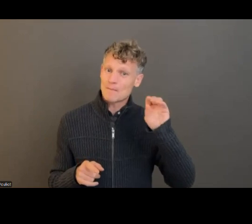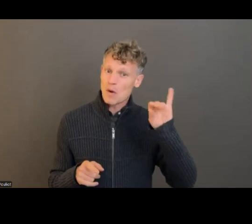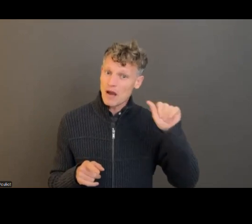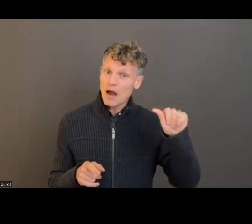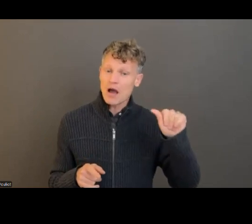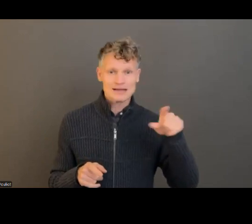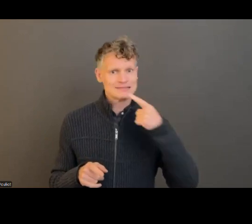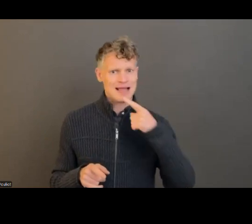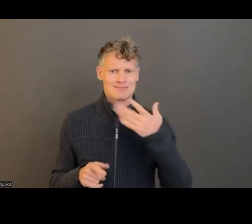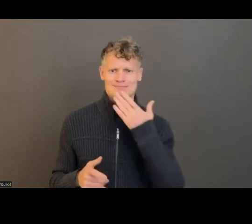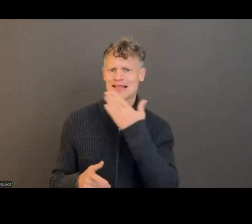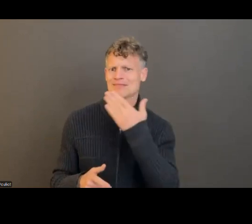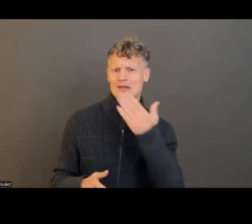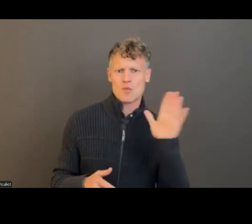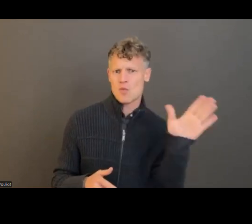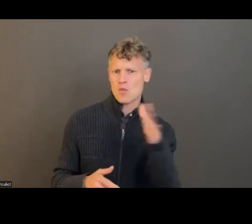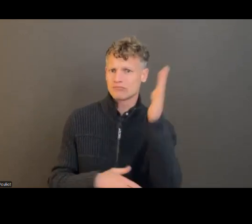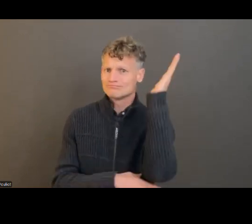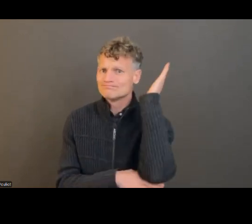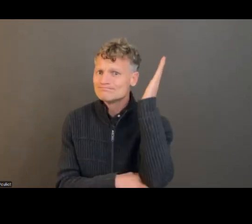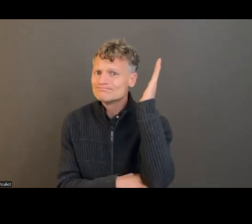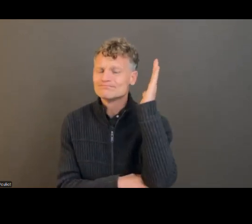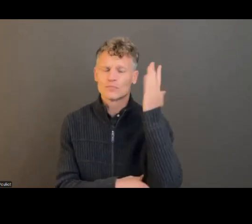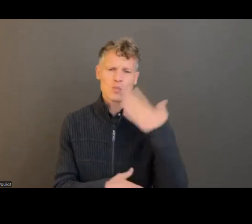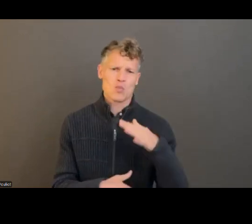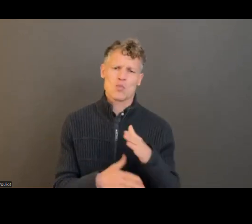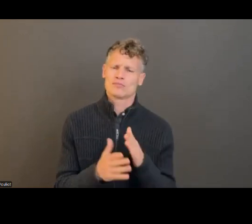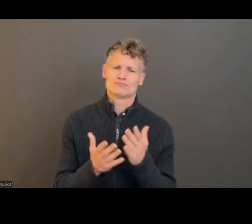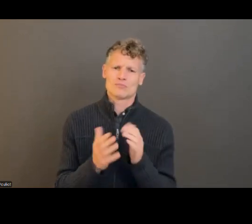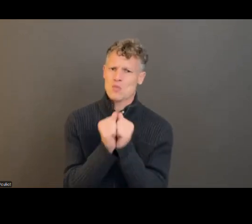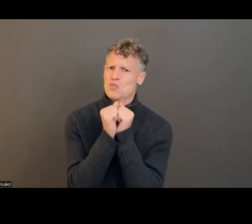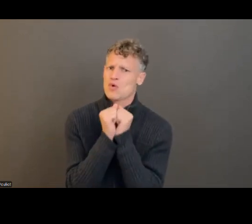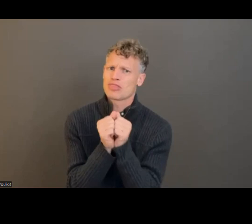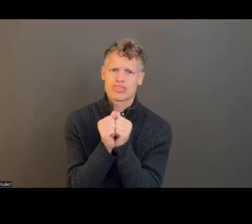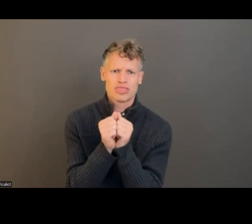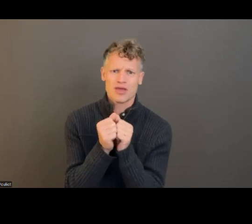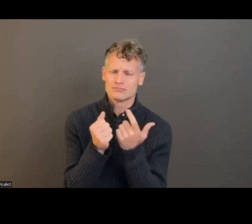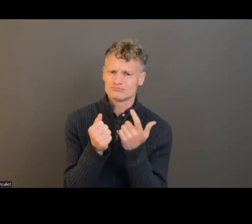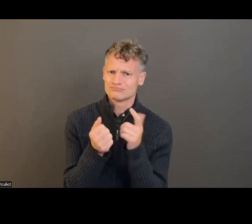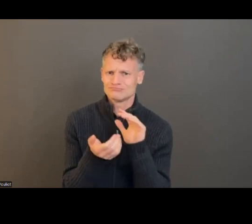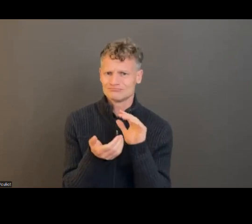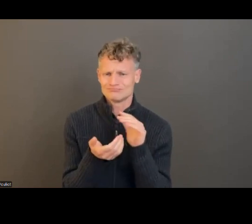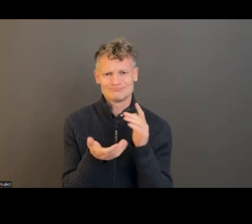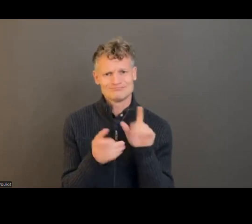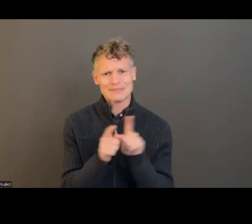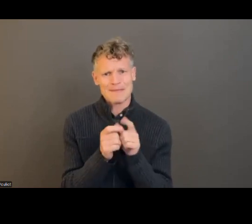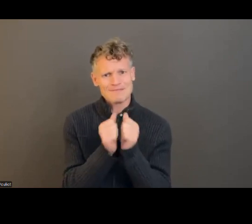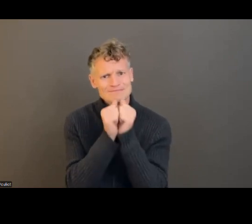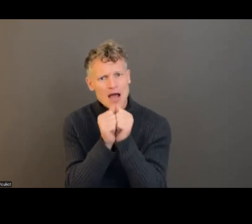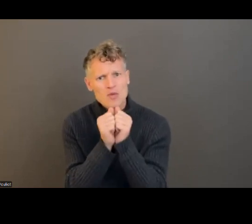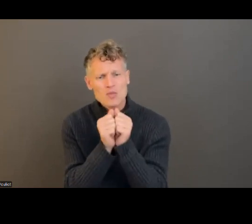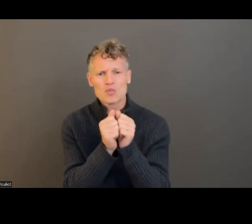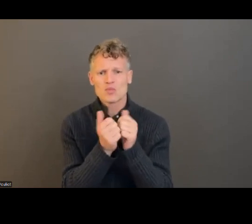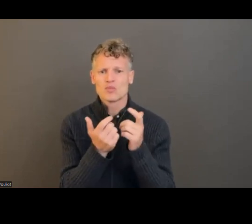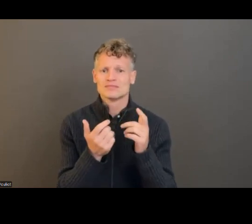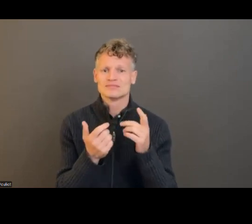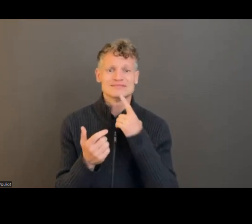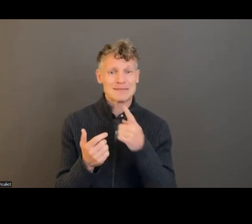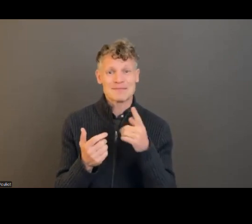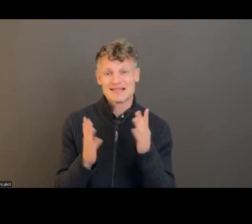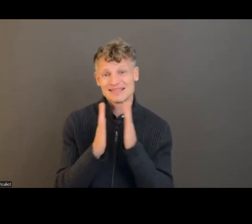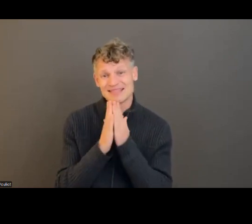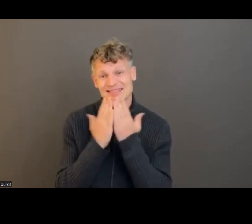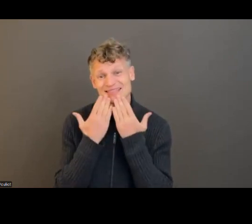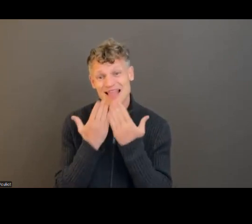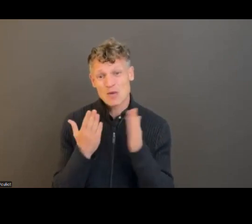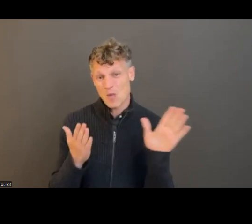todos los ponentes por su participación, por su conocimiento valiosísimo. Muchísimas gracias a todos nuestros colegas en